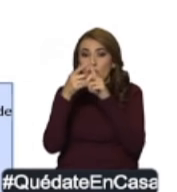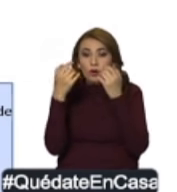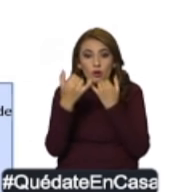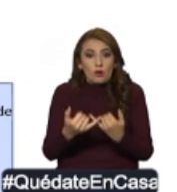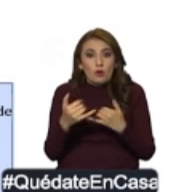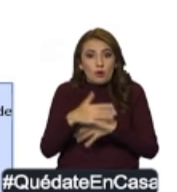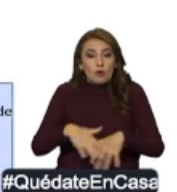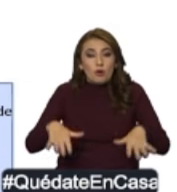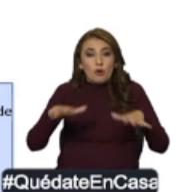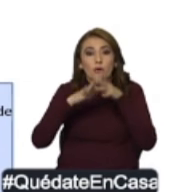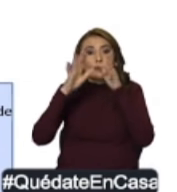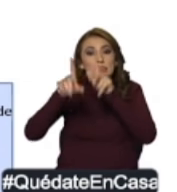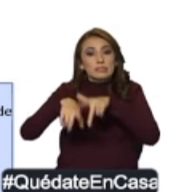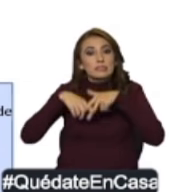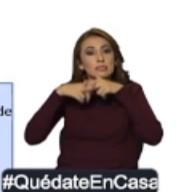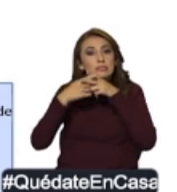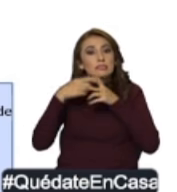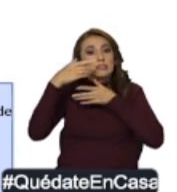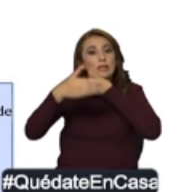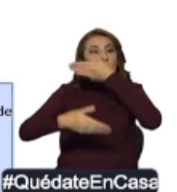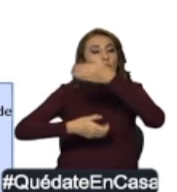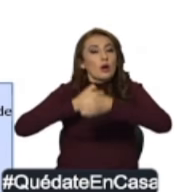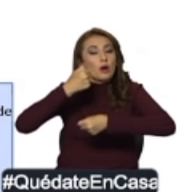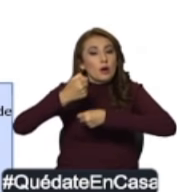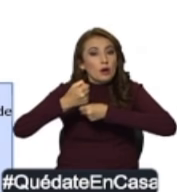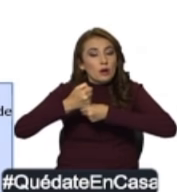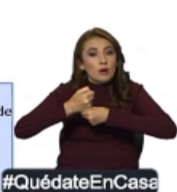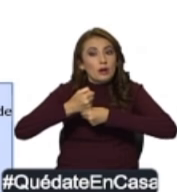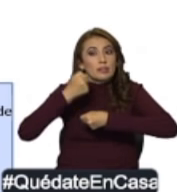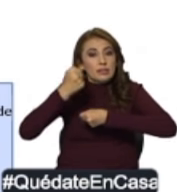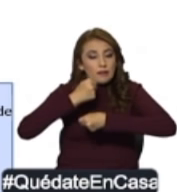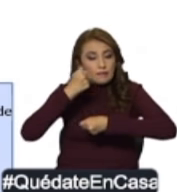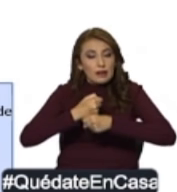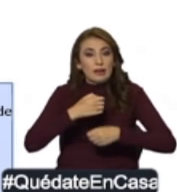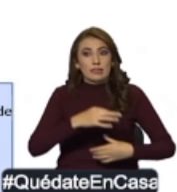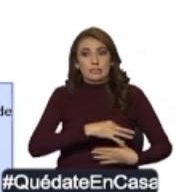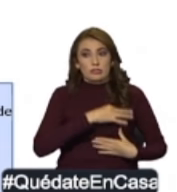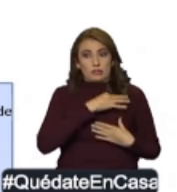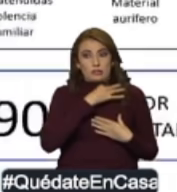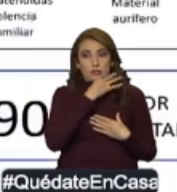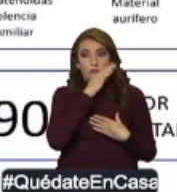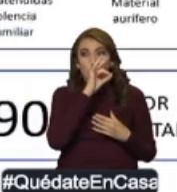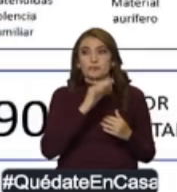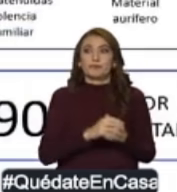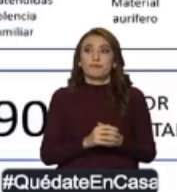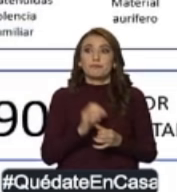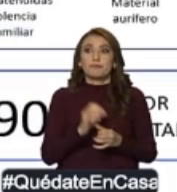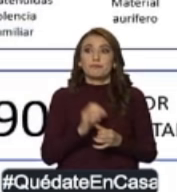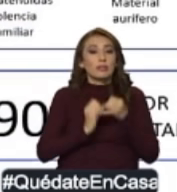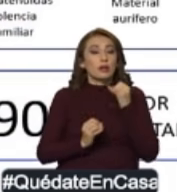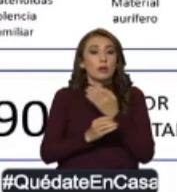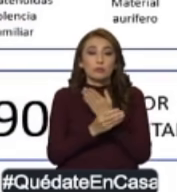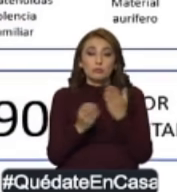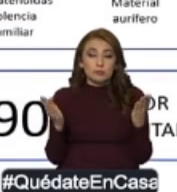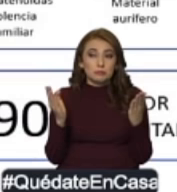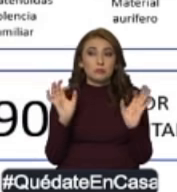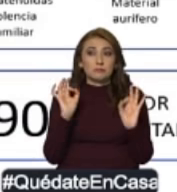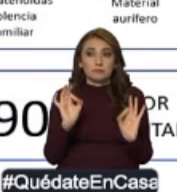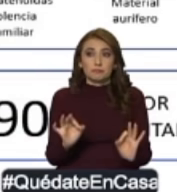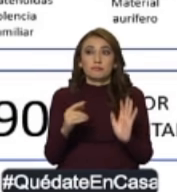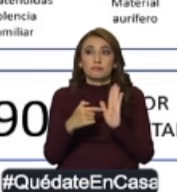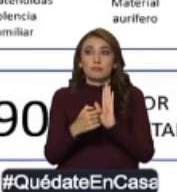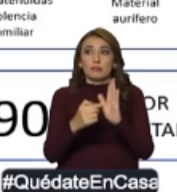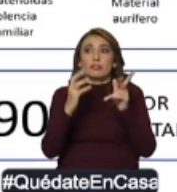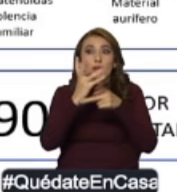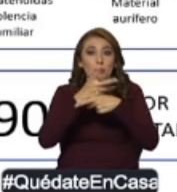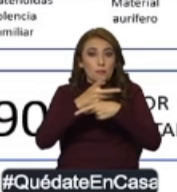desde que iniciamos la gestión del coronavirus. para ir finalizando la presentación de